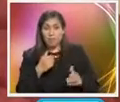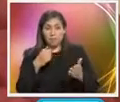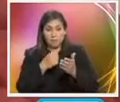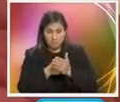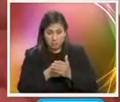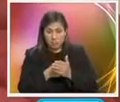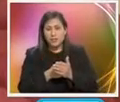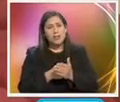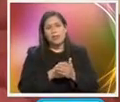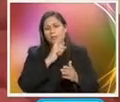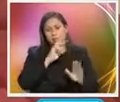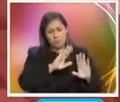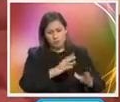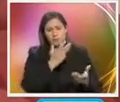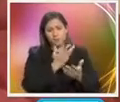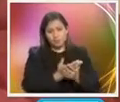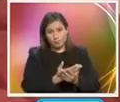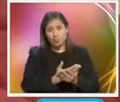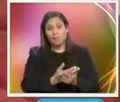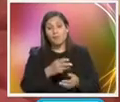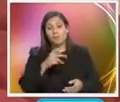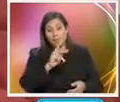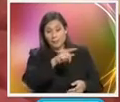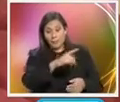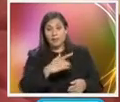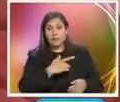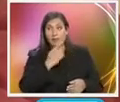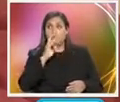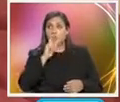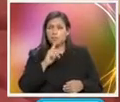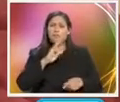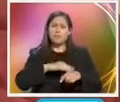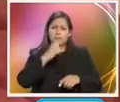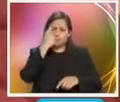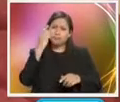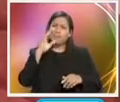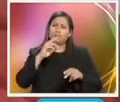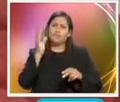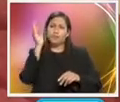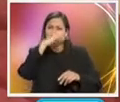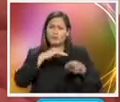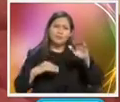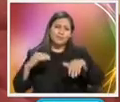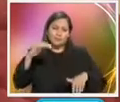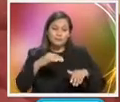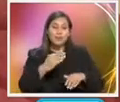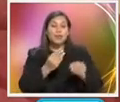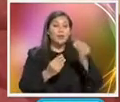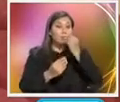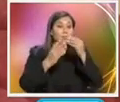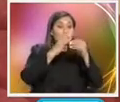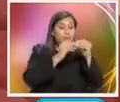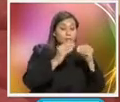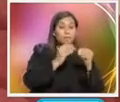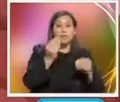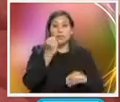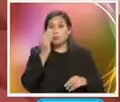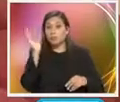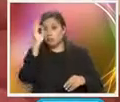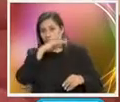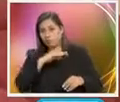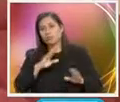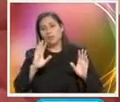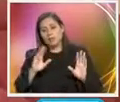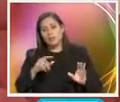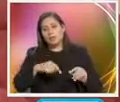satisfecho, no es la mejor idea. Sin embargo, en cuanto te sientes mejor es más fácil y también depende mucho del alimento. Si comiste fruta, comiste algo más ligero, el